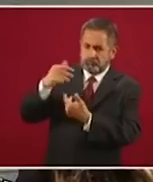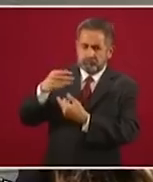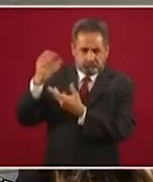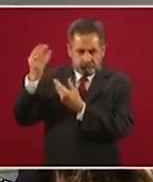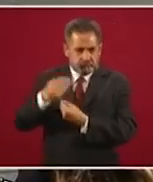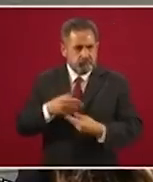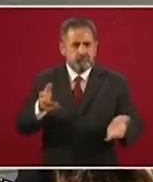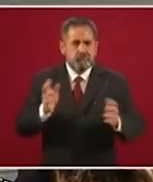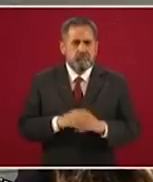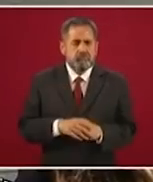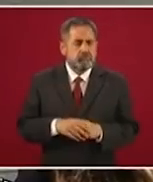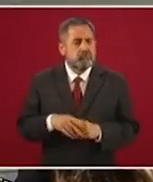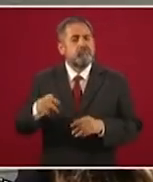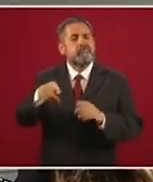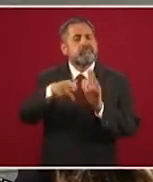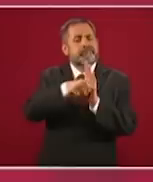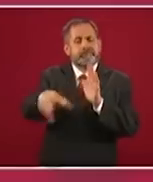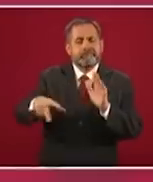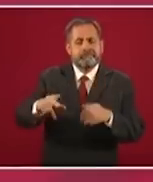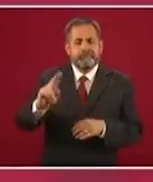Un periódico, El Universal,